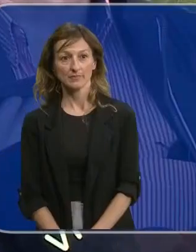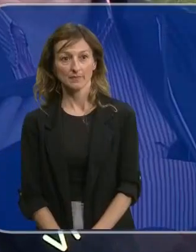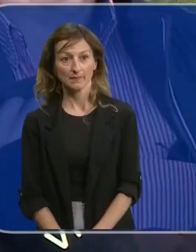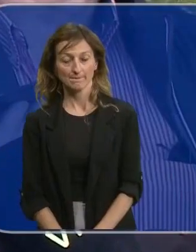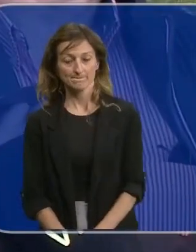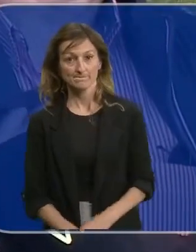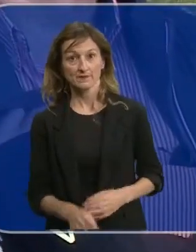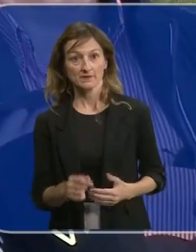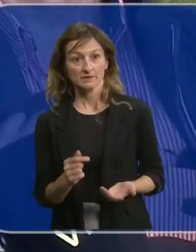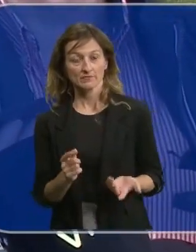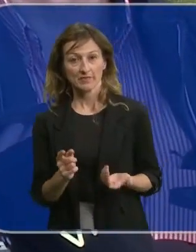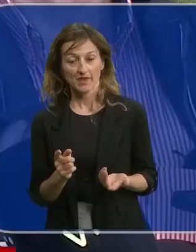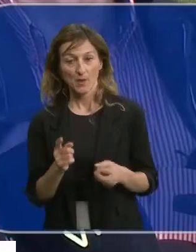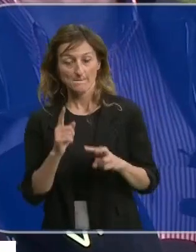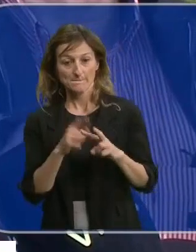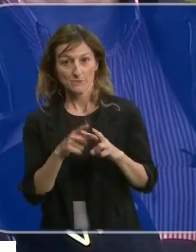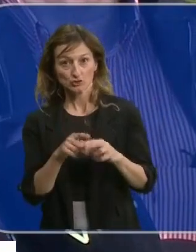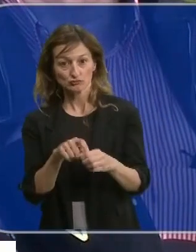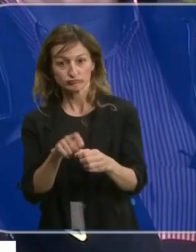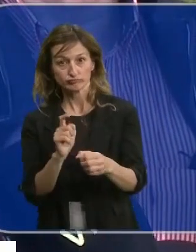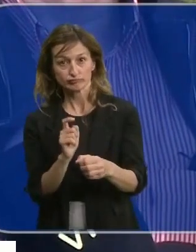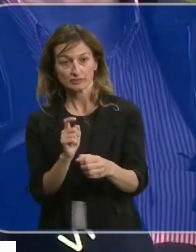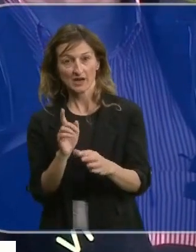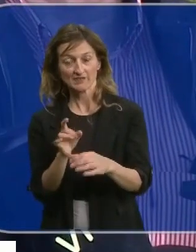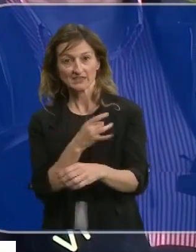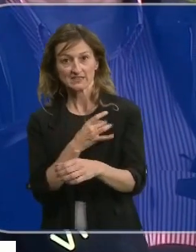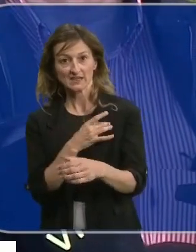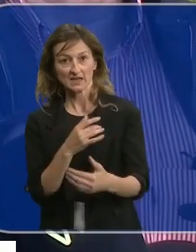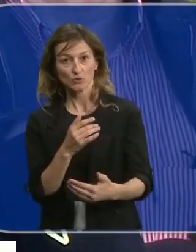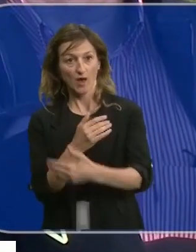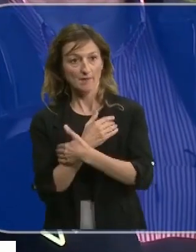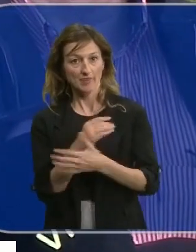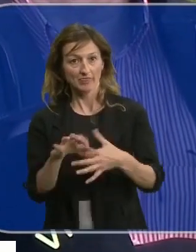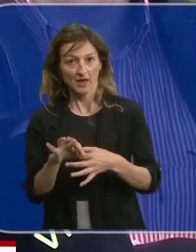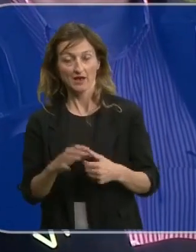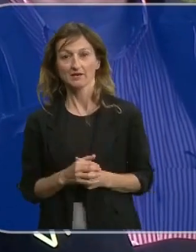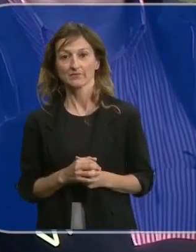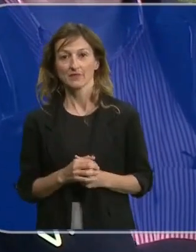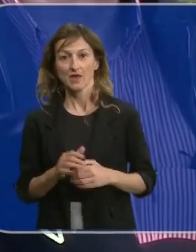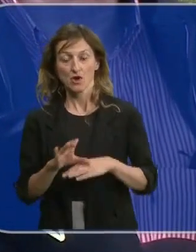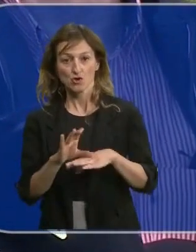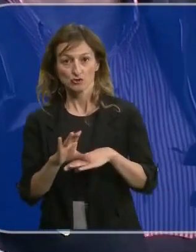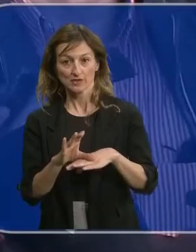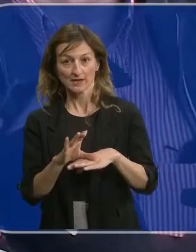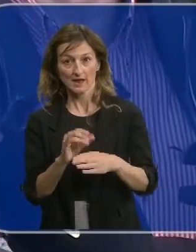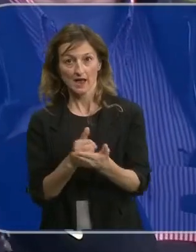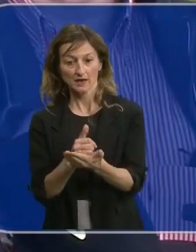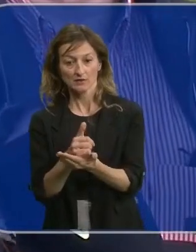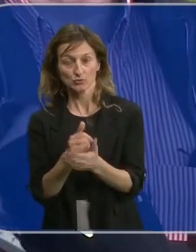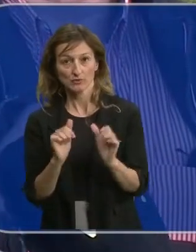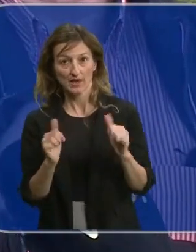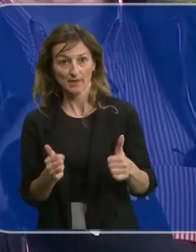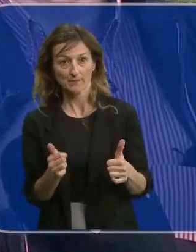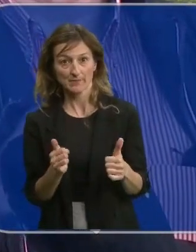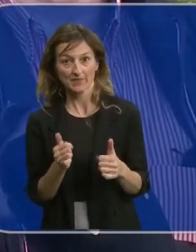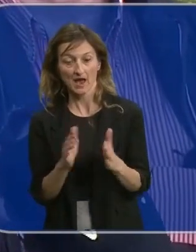le ha faltado poco tiempo de que vox saliera del gobierno para irse a abrazar a los sindicatos le ha faltado poco tiempo para que la consejera de agricultura ya empiece